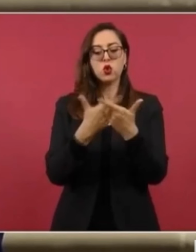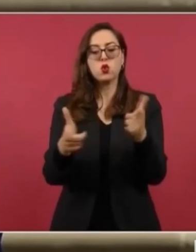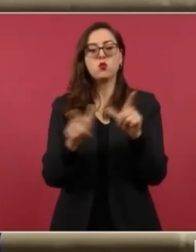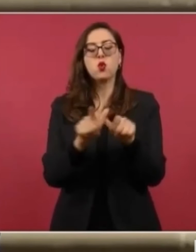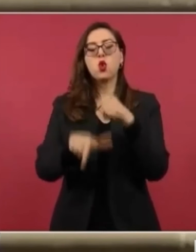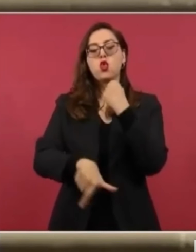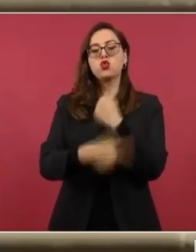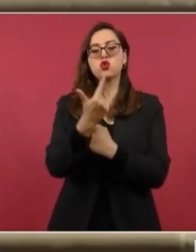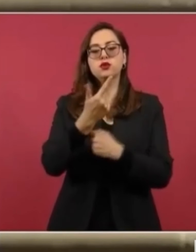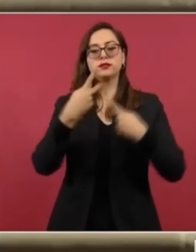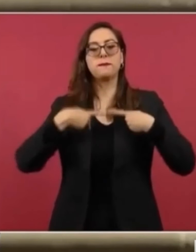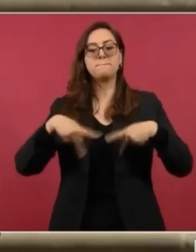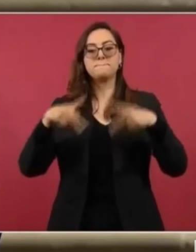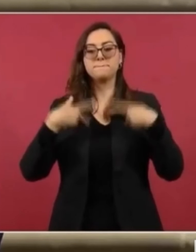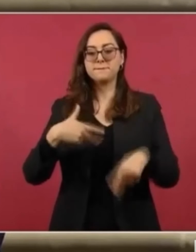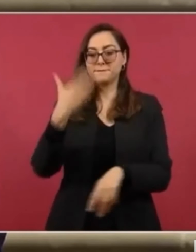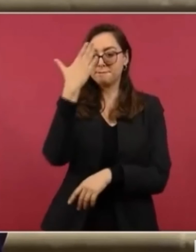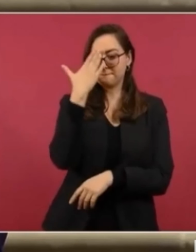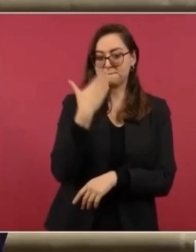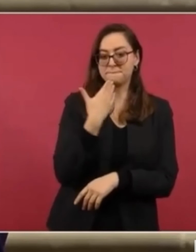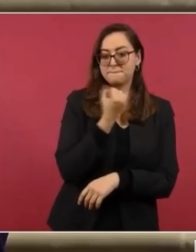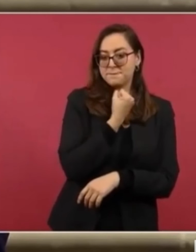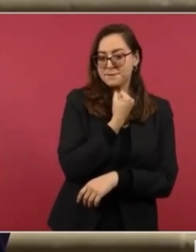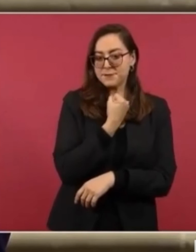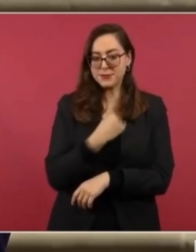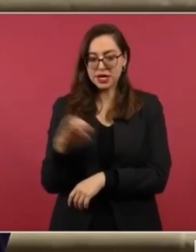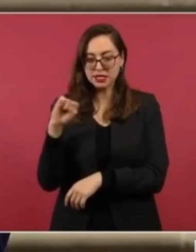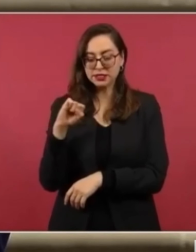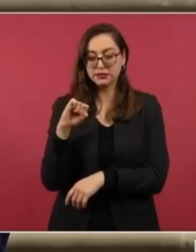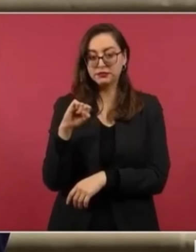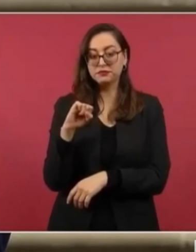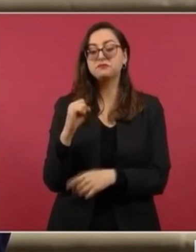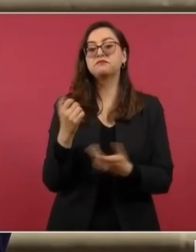especialistas que, además de ser conocedores